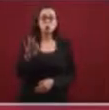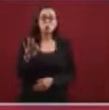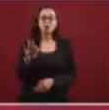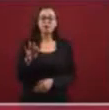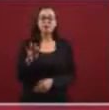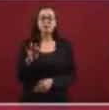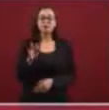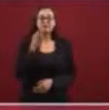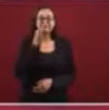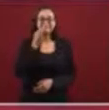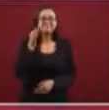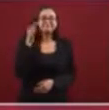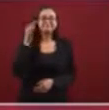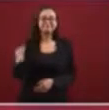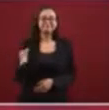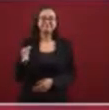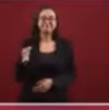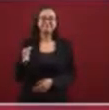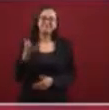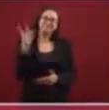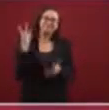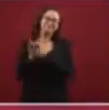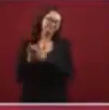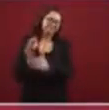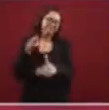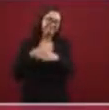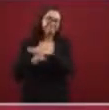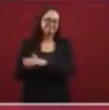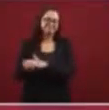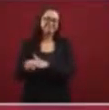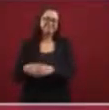declarar la prisión